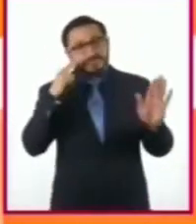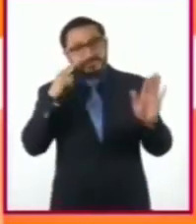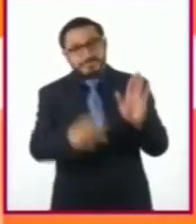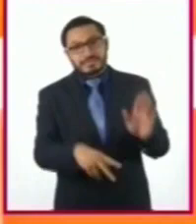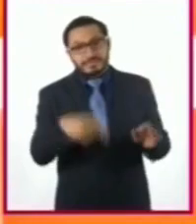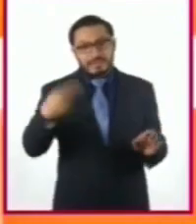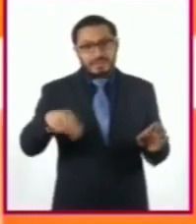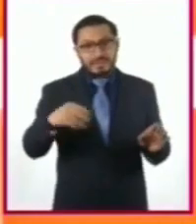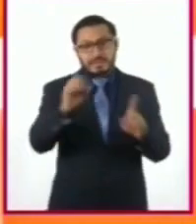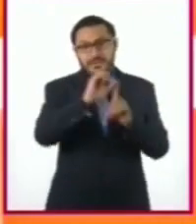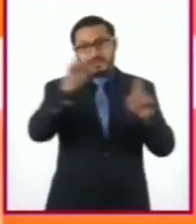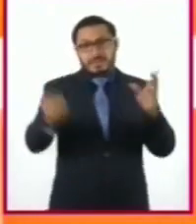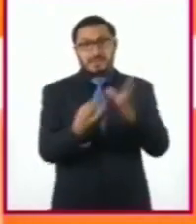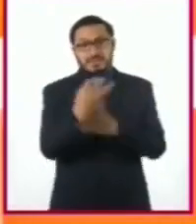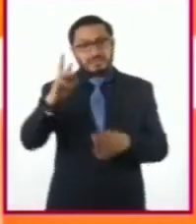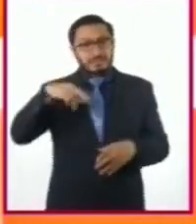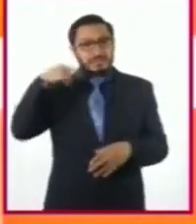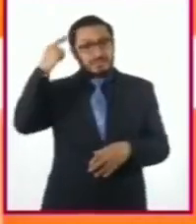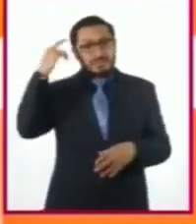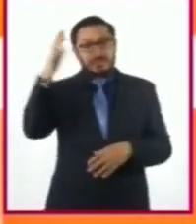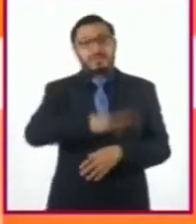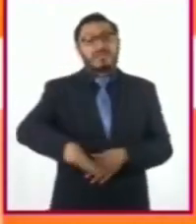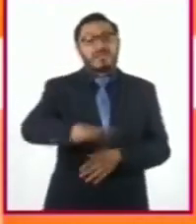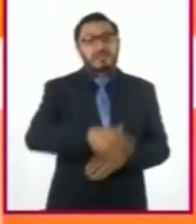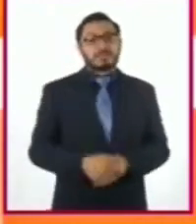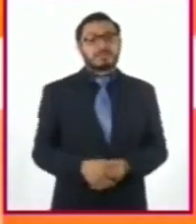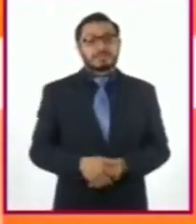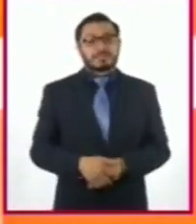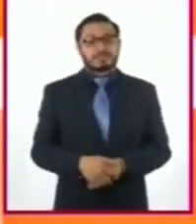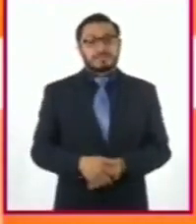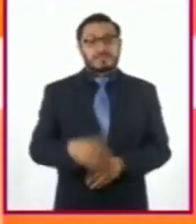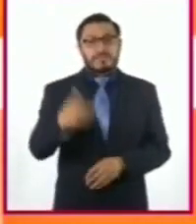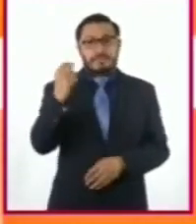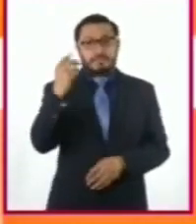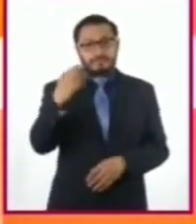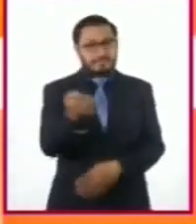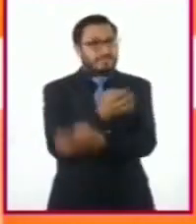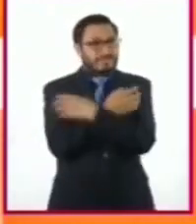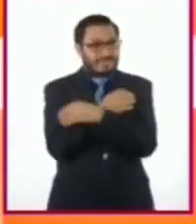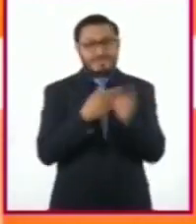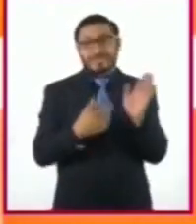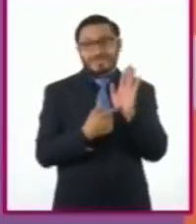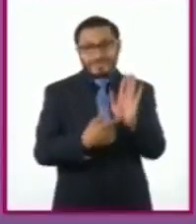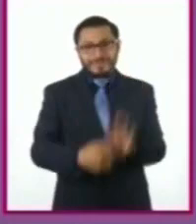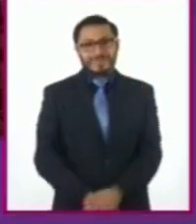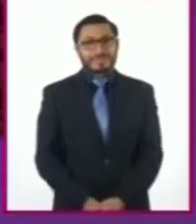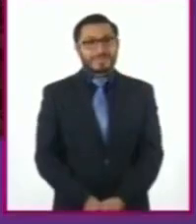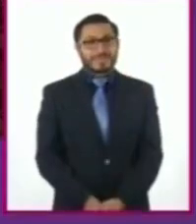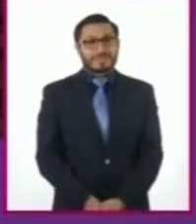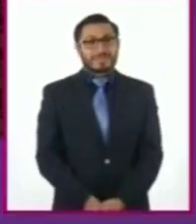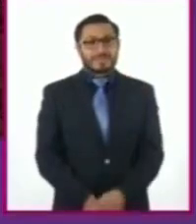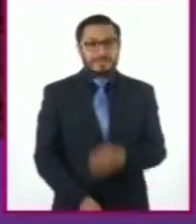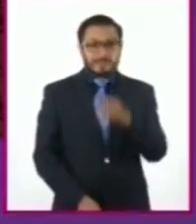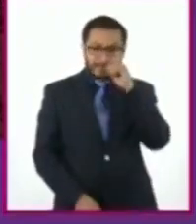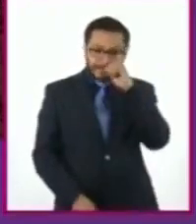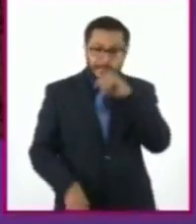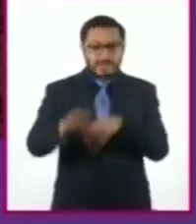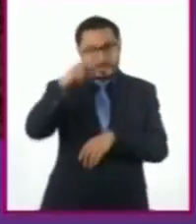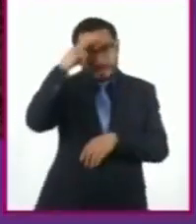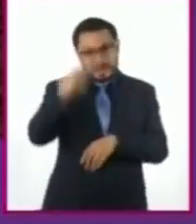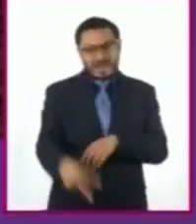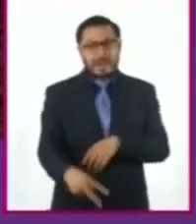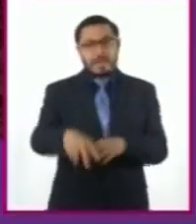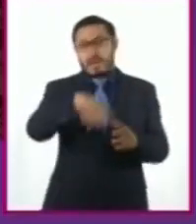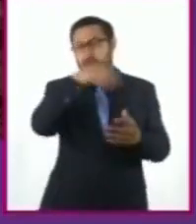El orden del nuevo reino, del acervo de Televisión Educativa. A la caída de México